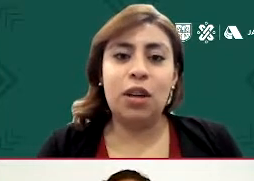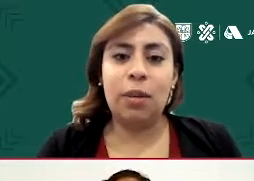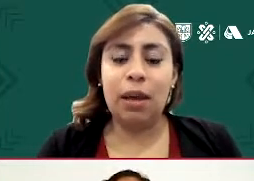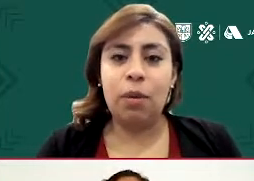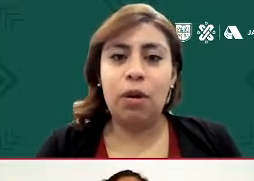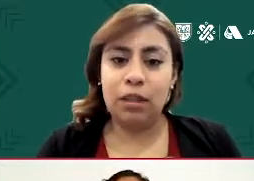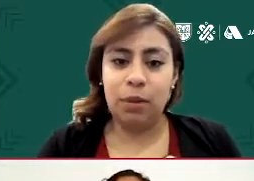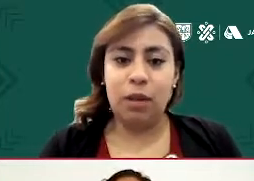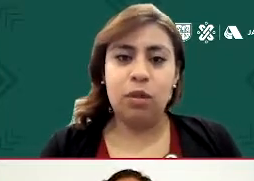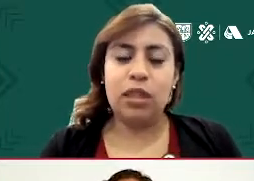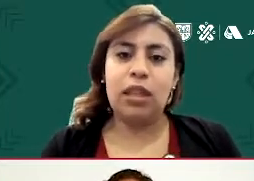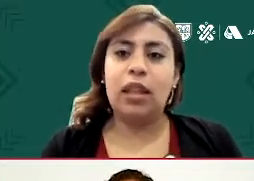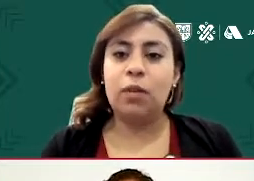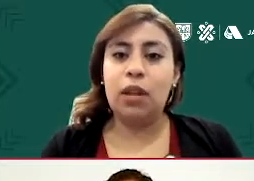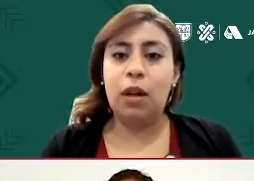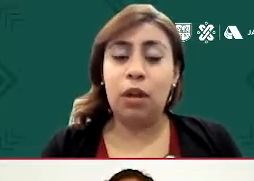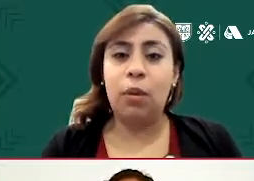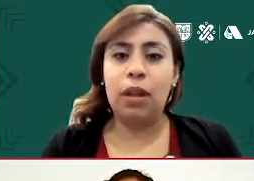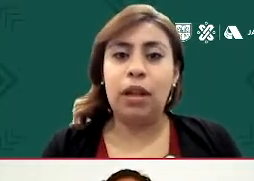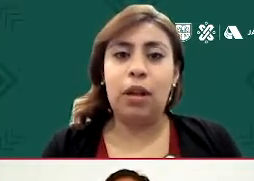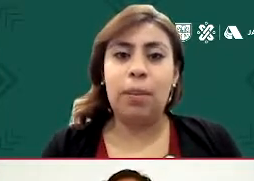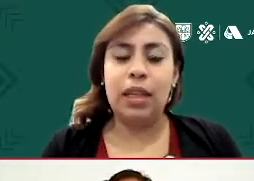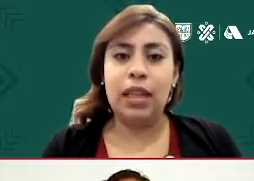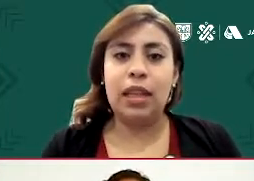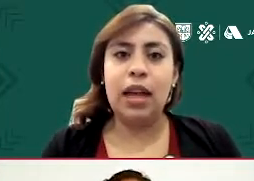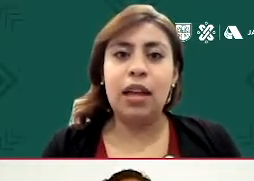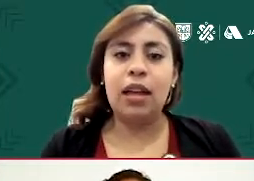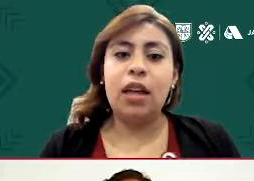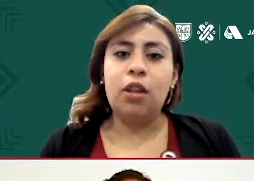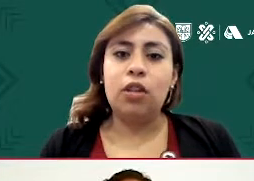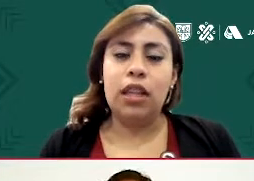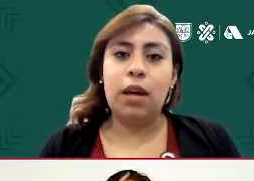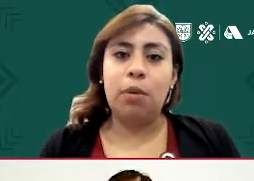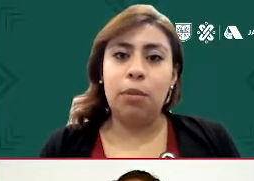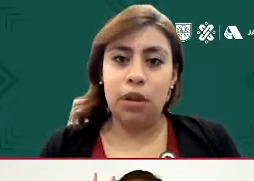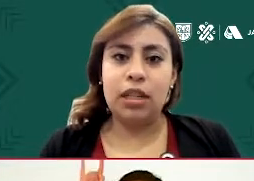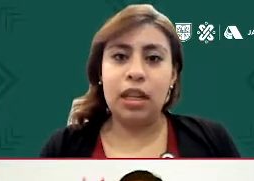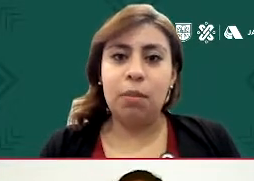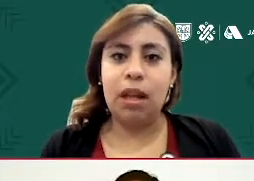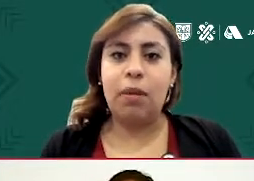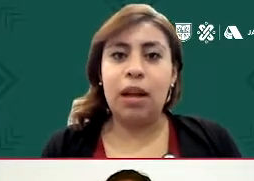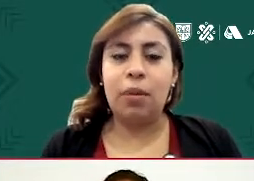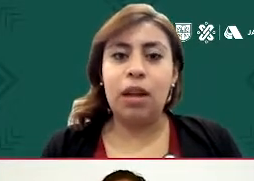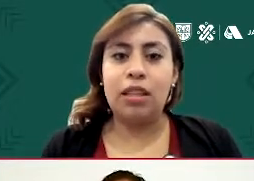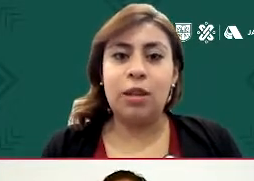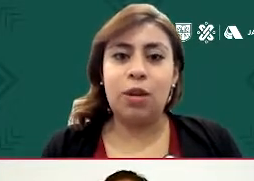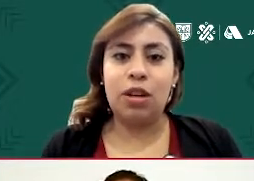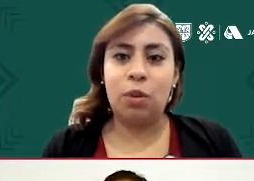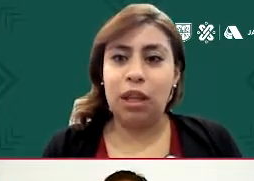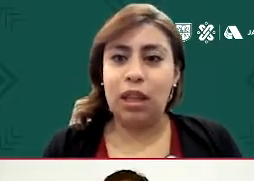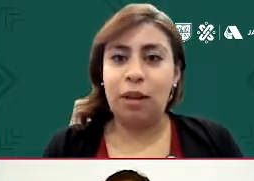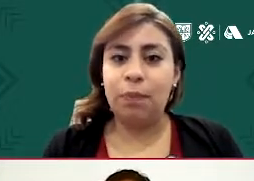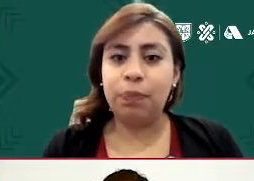sesión está siendo grabada, por lo que les pedimos que si tienen algún inconveniente con aparecer en ella, nos indiquen por medio del chat para llevar a cabo la